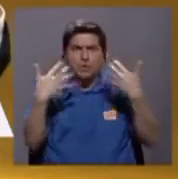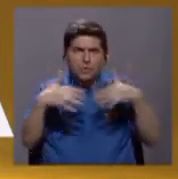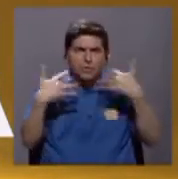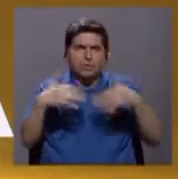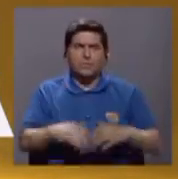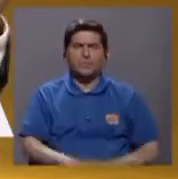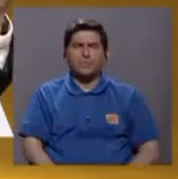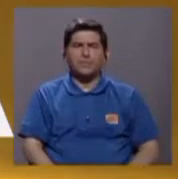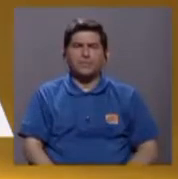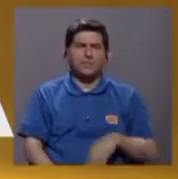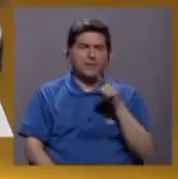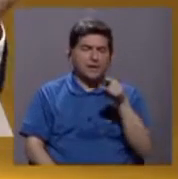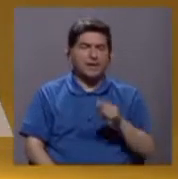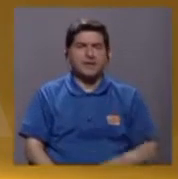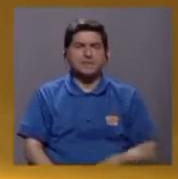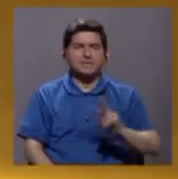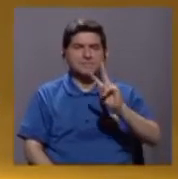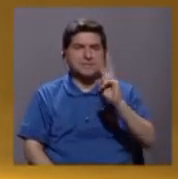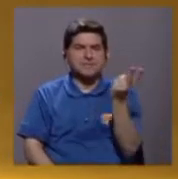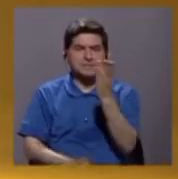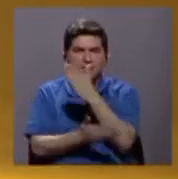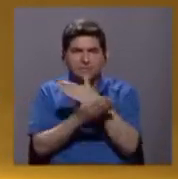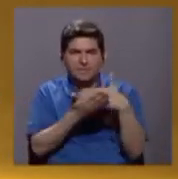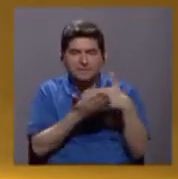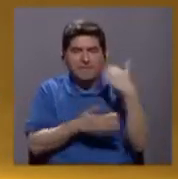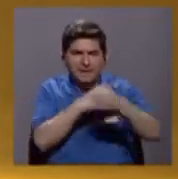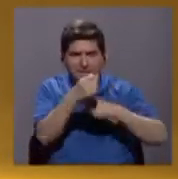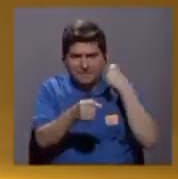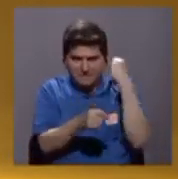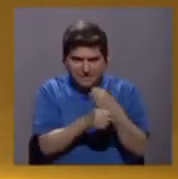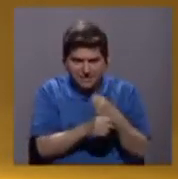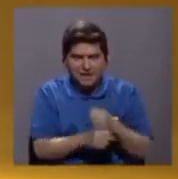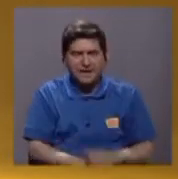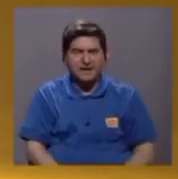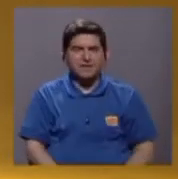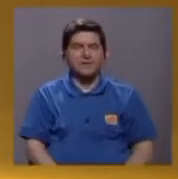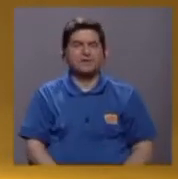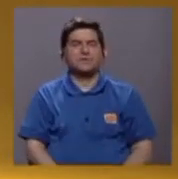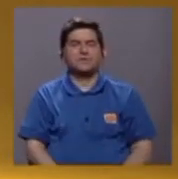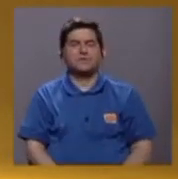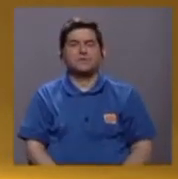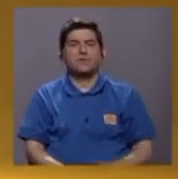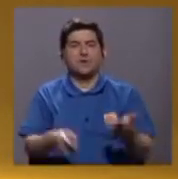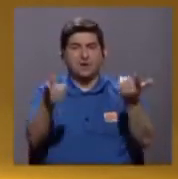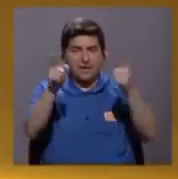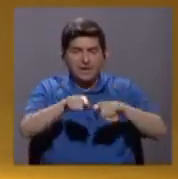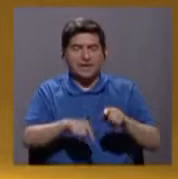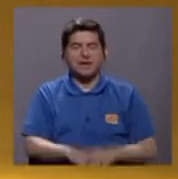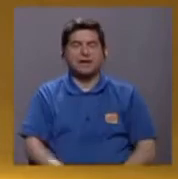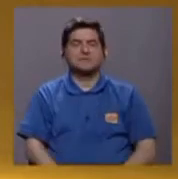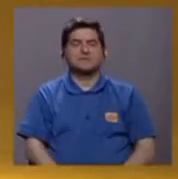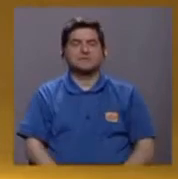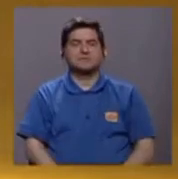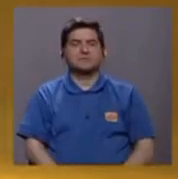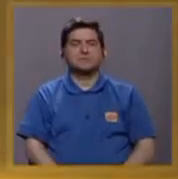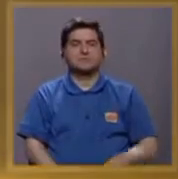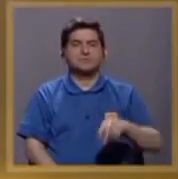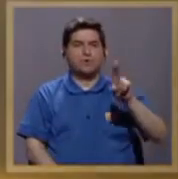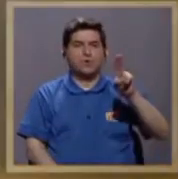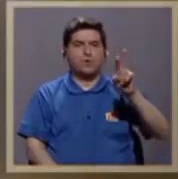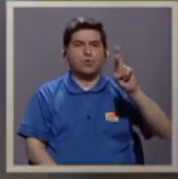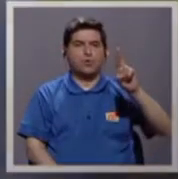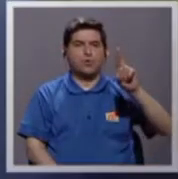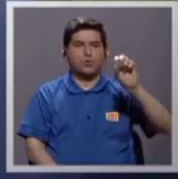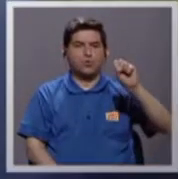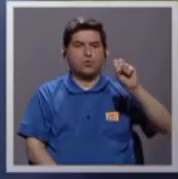en este segundo segmento del año, cuando doña Úrsula es la presidenta